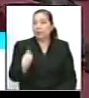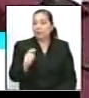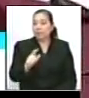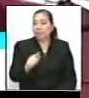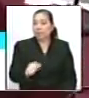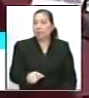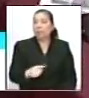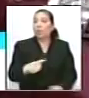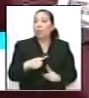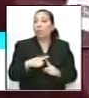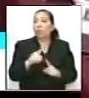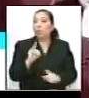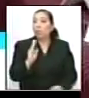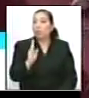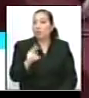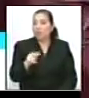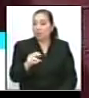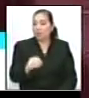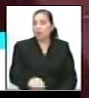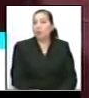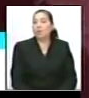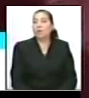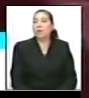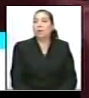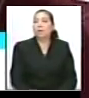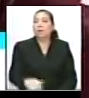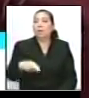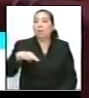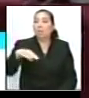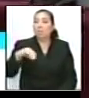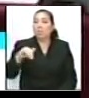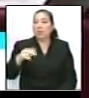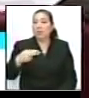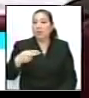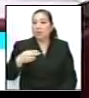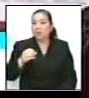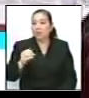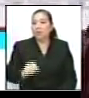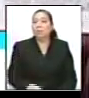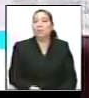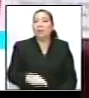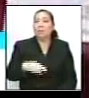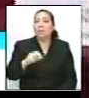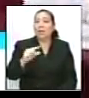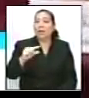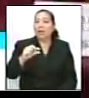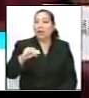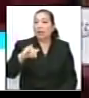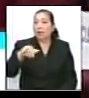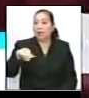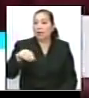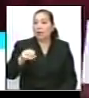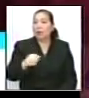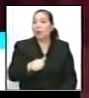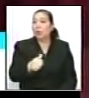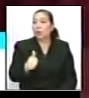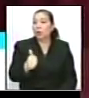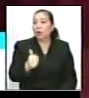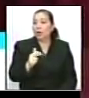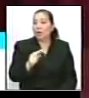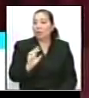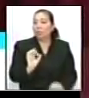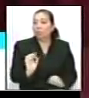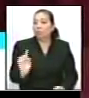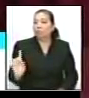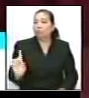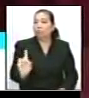congresista Tubino, Carlos Tubino, Marco Miyashiro, María Melgarejo y Marco Arana, contamos con